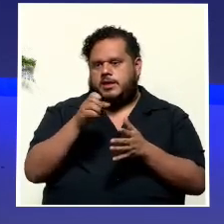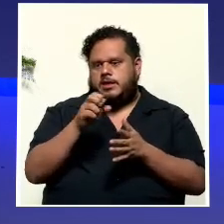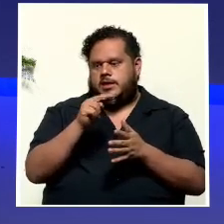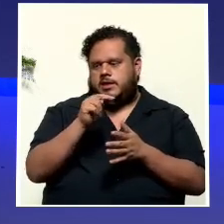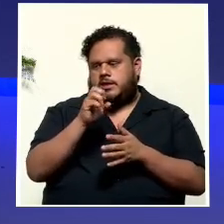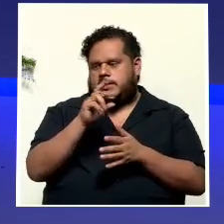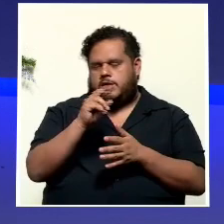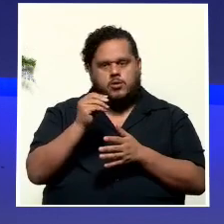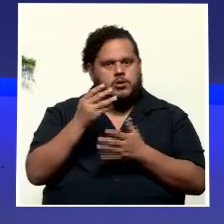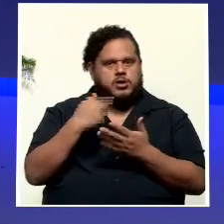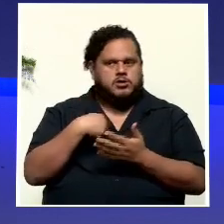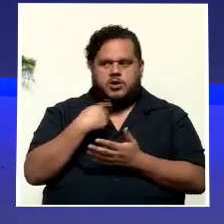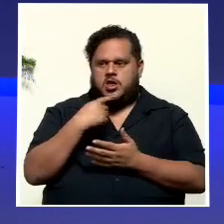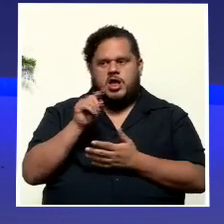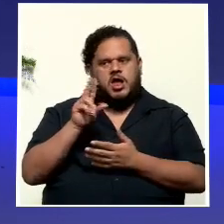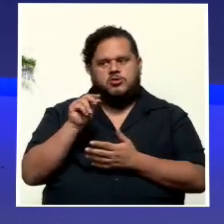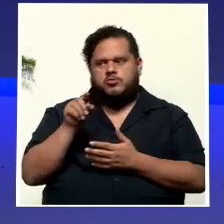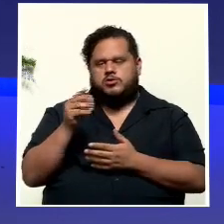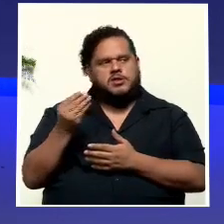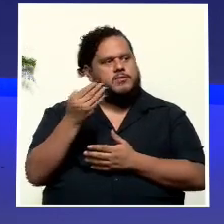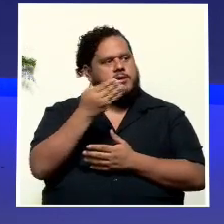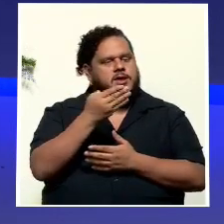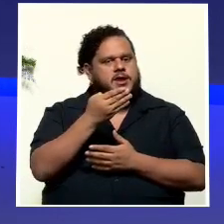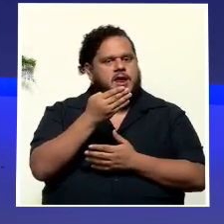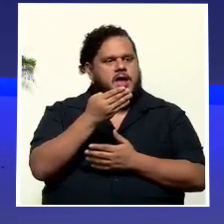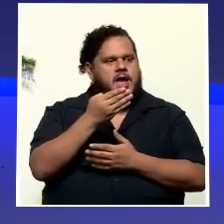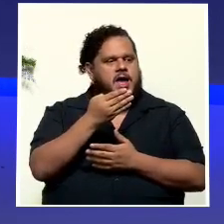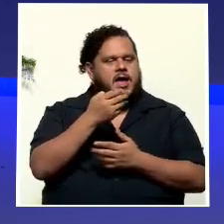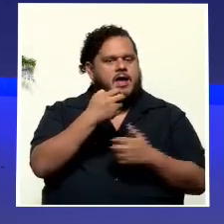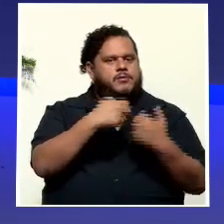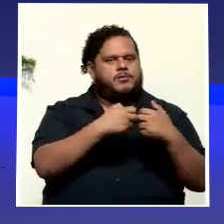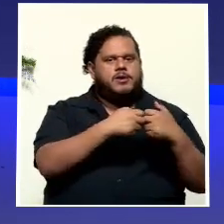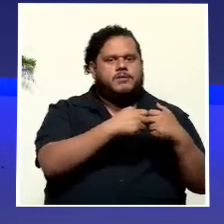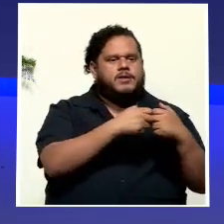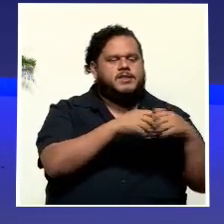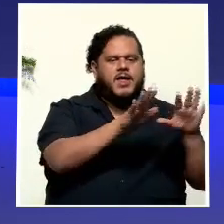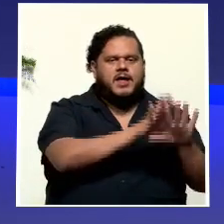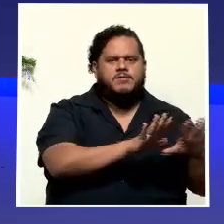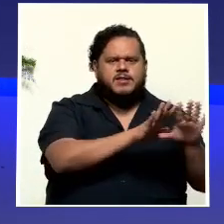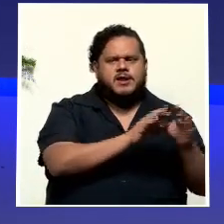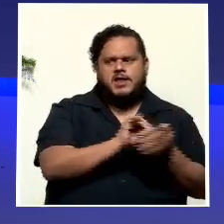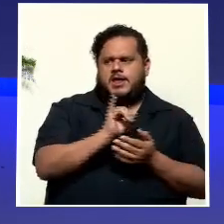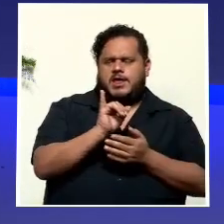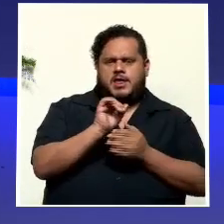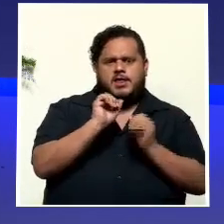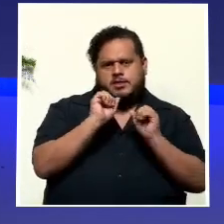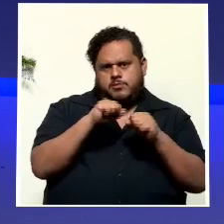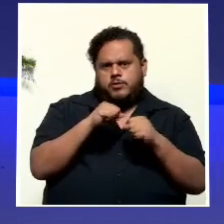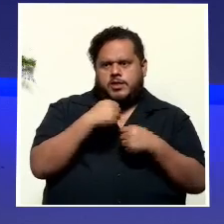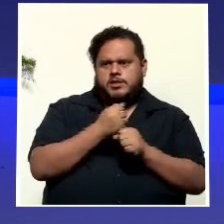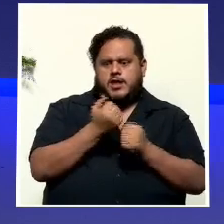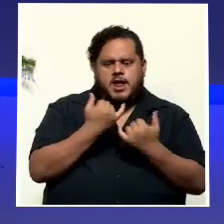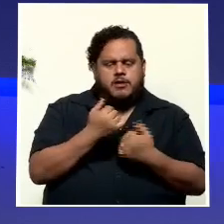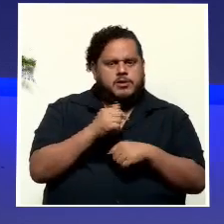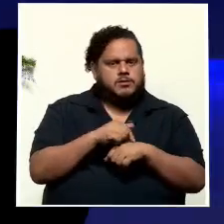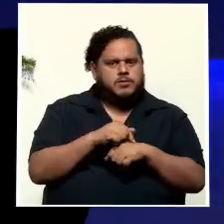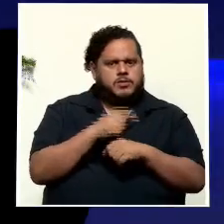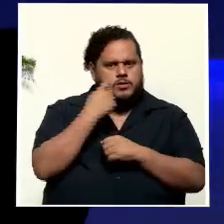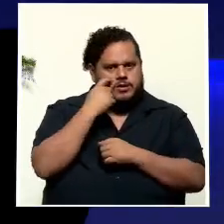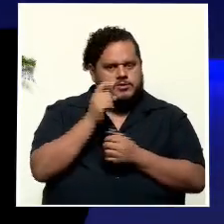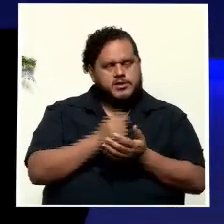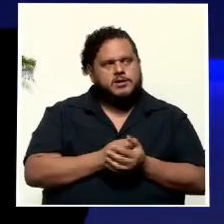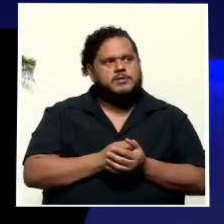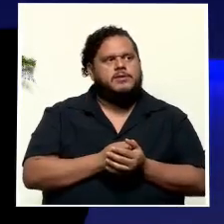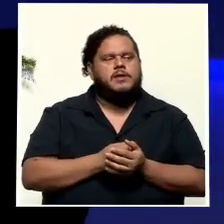de repente digo, no, usted va a ir a delitos ambientales ahora, ¿verdad? Porque eso lo puede hacer en este momento la Fiscalía. Para